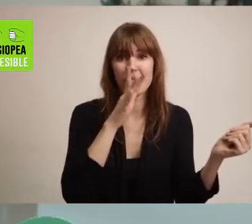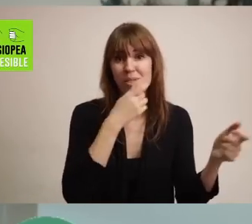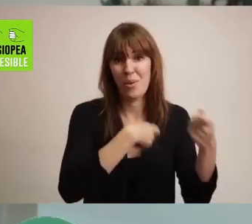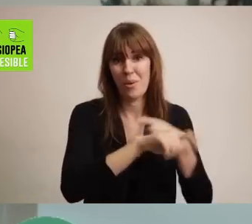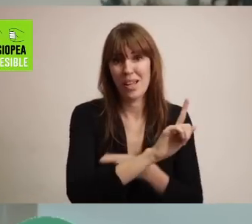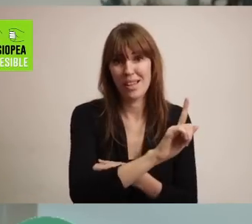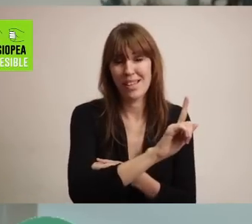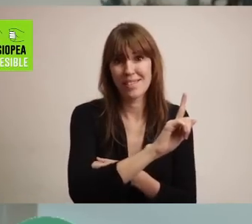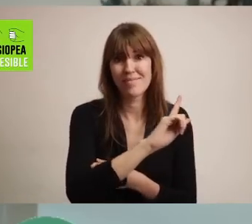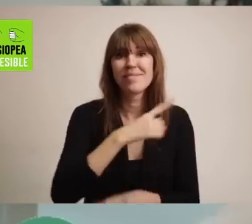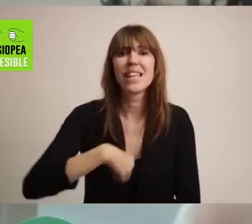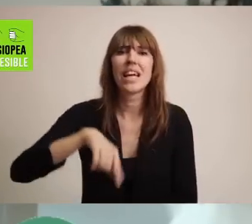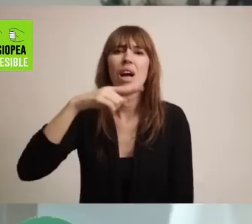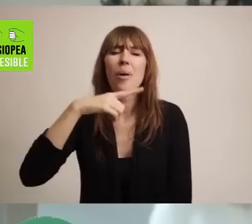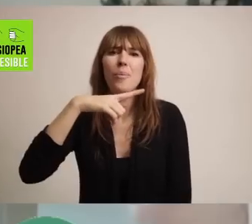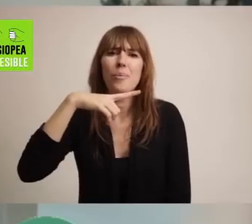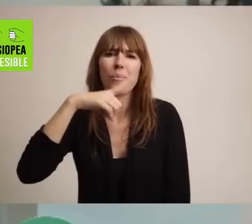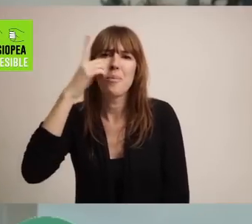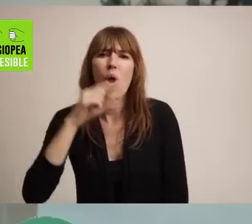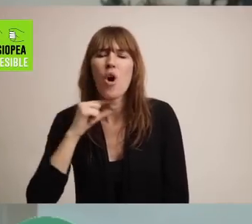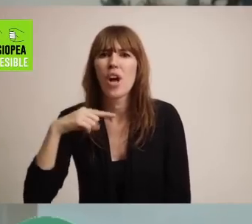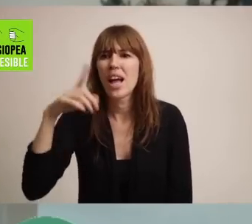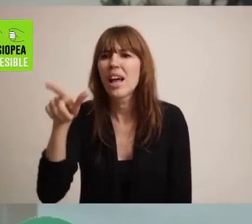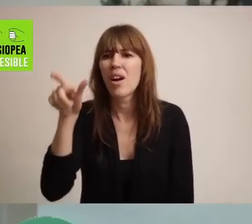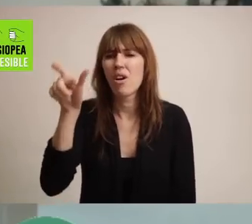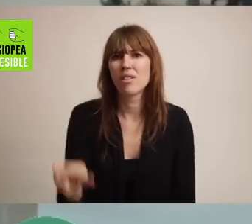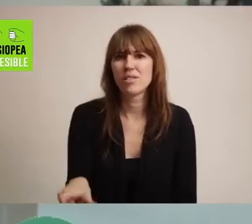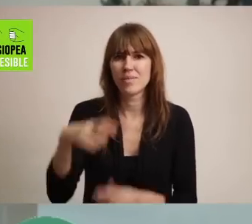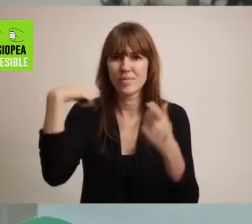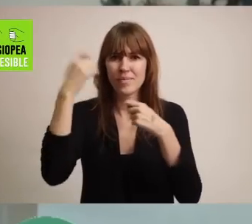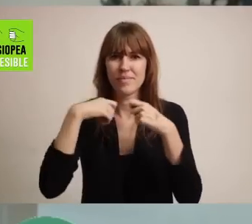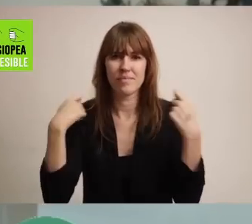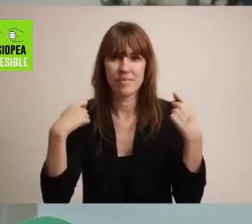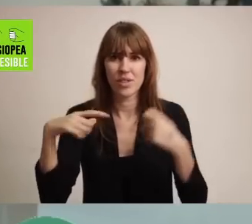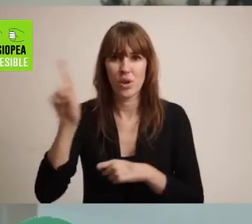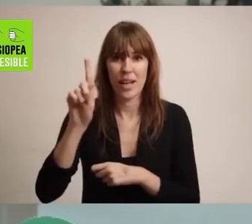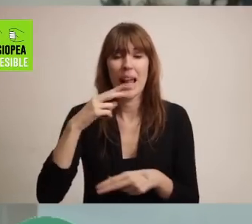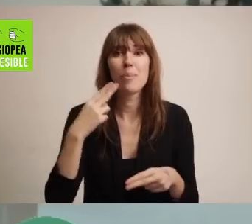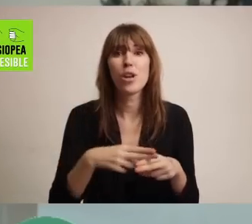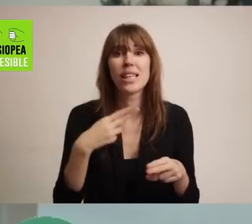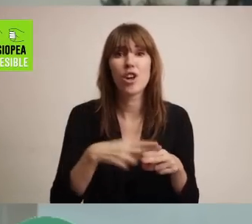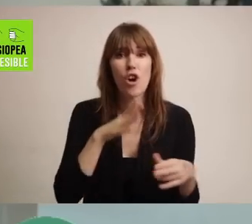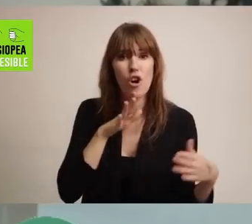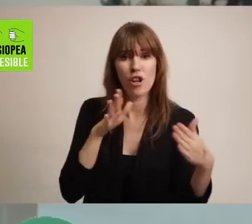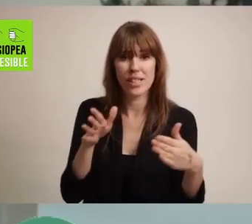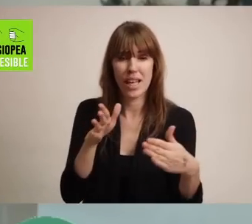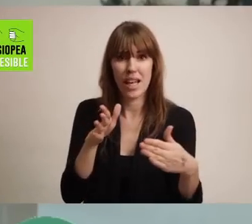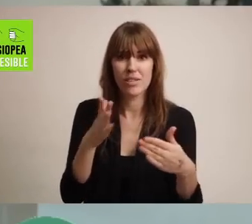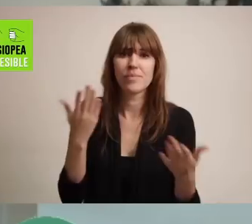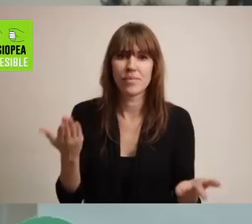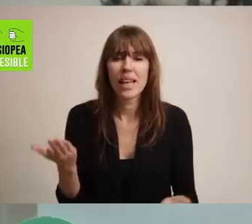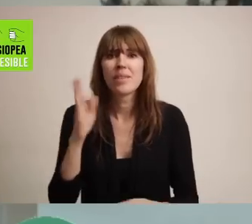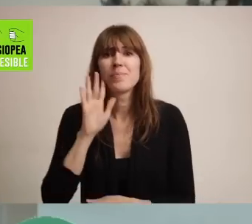el estilo, era un político. Bueno, era en realidad el consejero de un político. Pero él era un hombre que